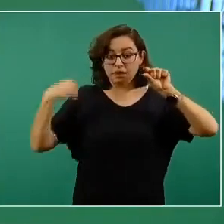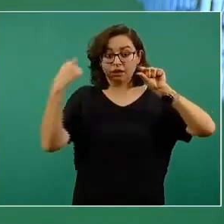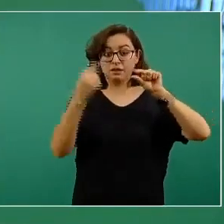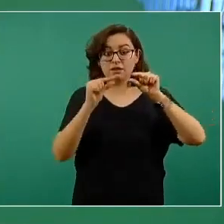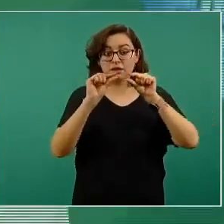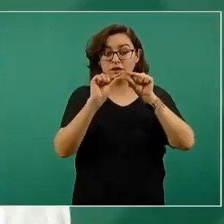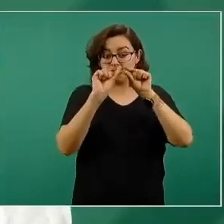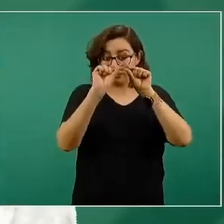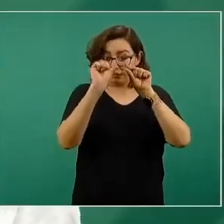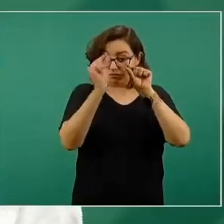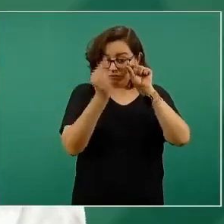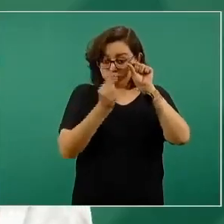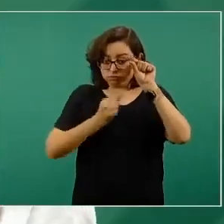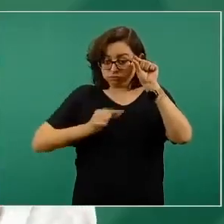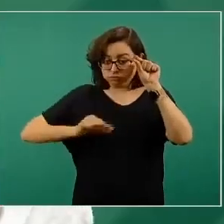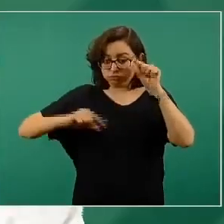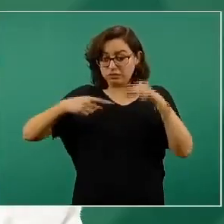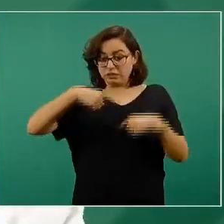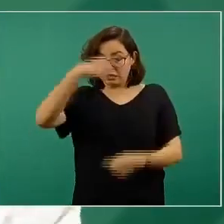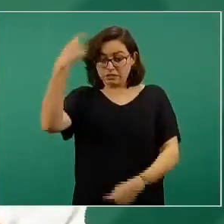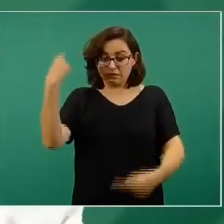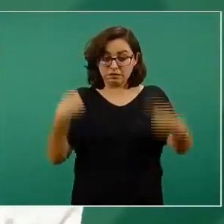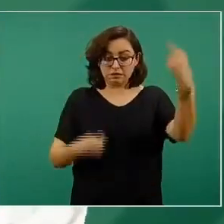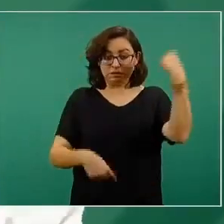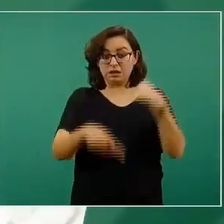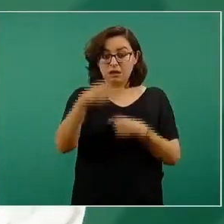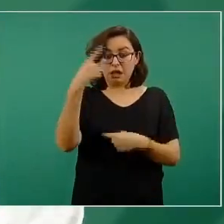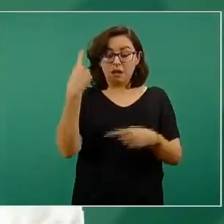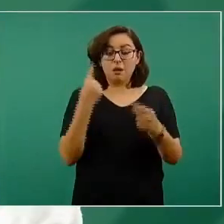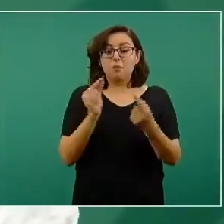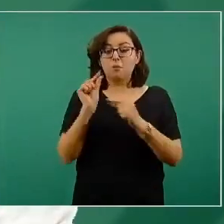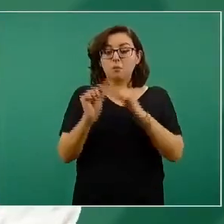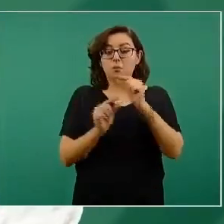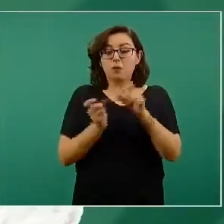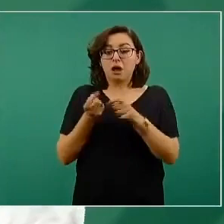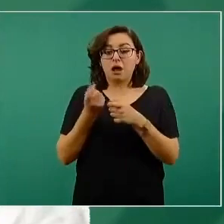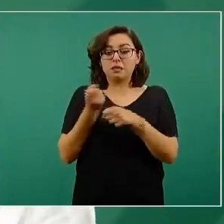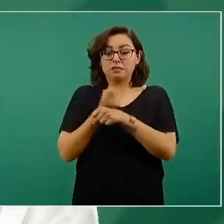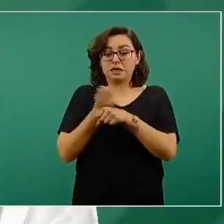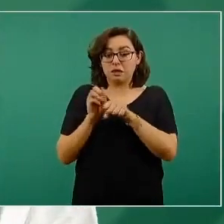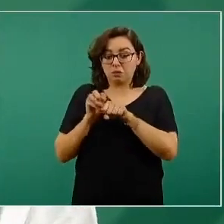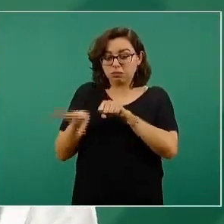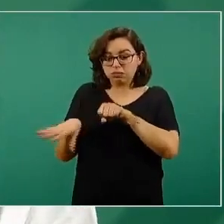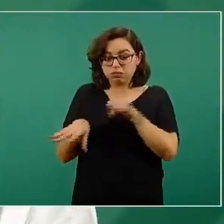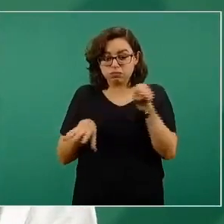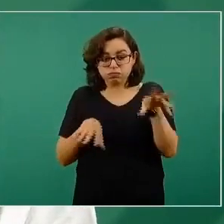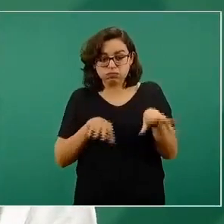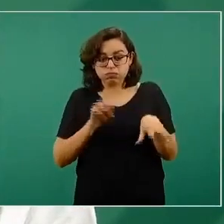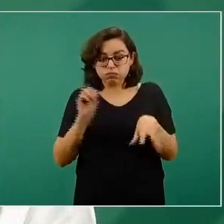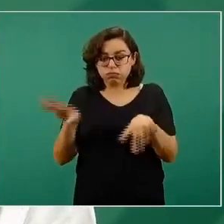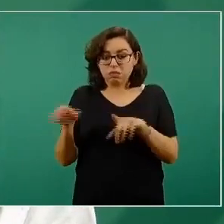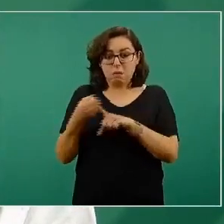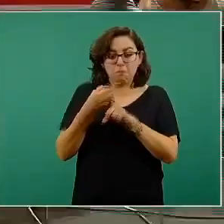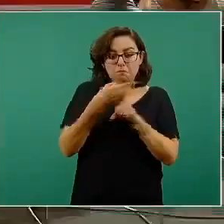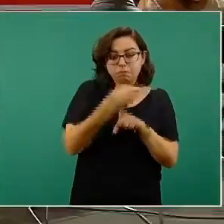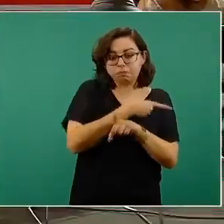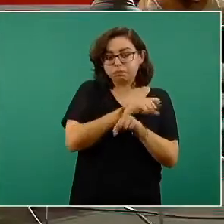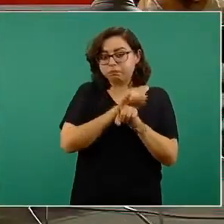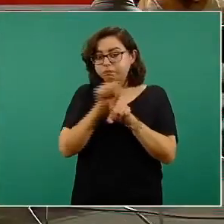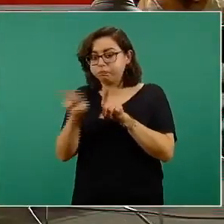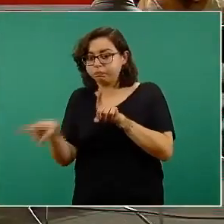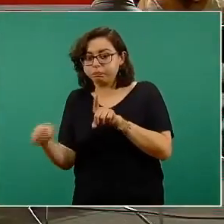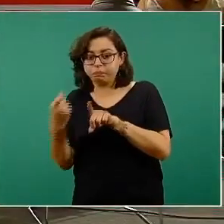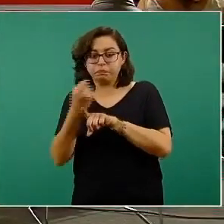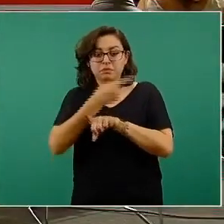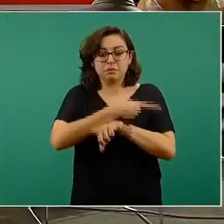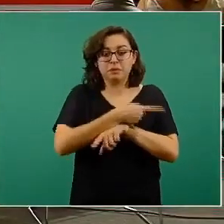particularmente las de muy pequeño calibre, empiezan a fugar líquido. Y al fugar líquido, esto se va a